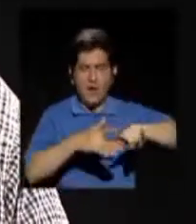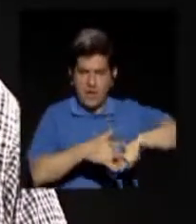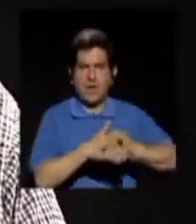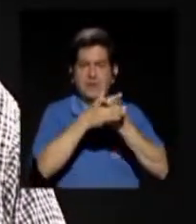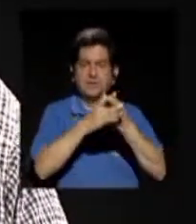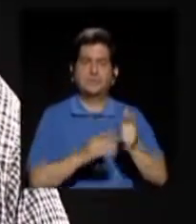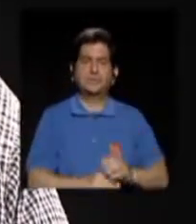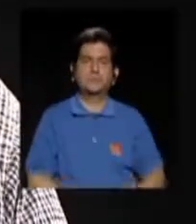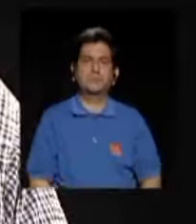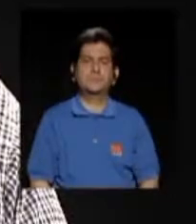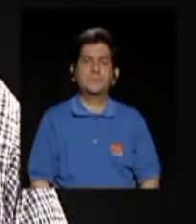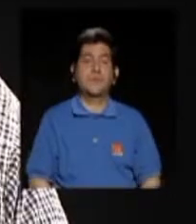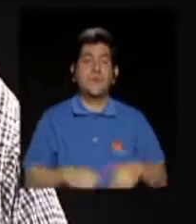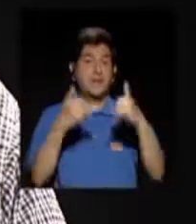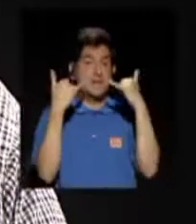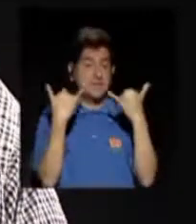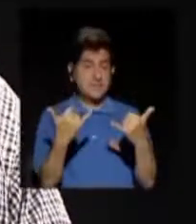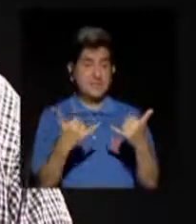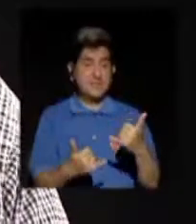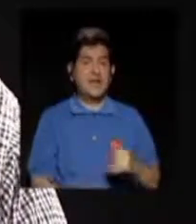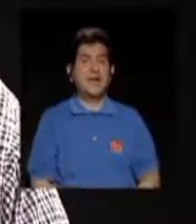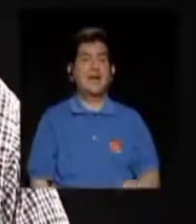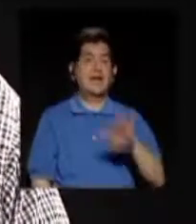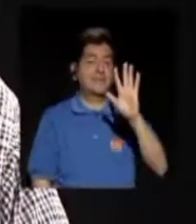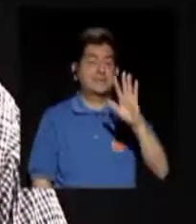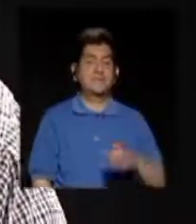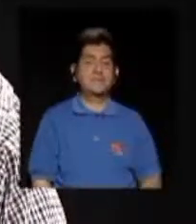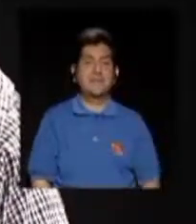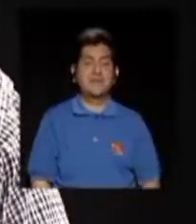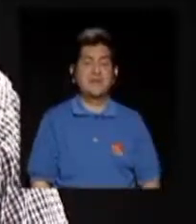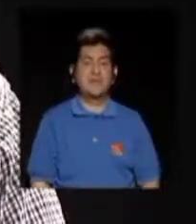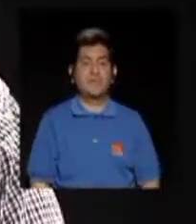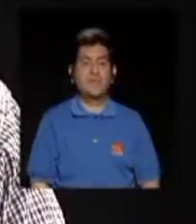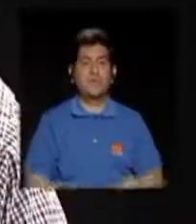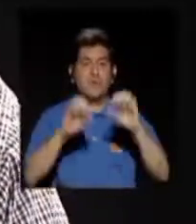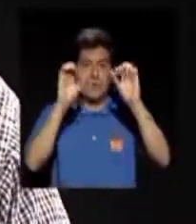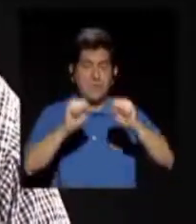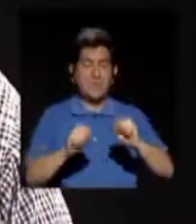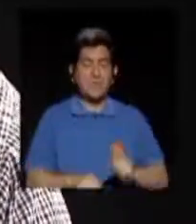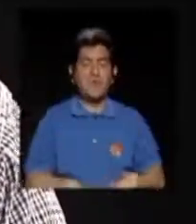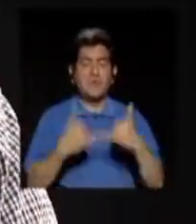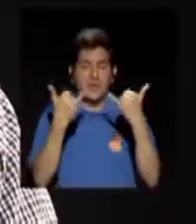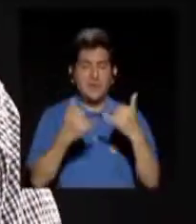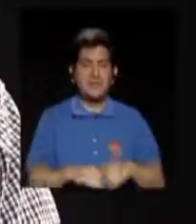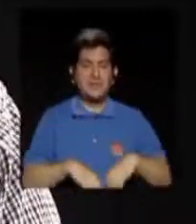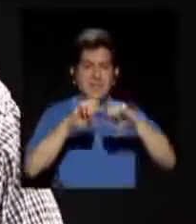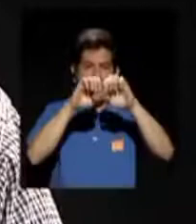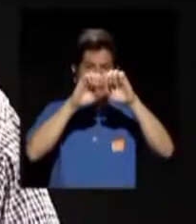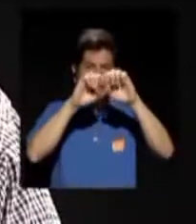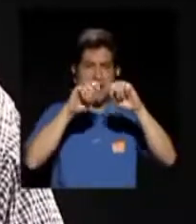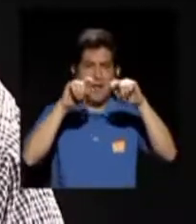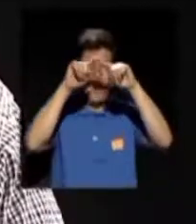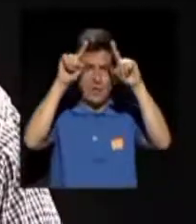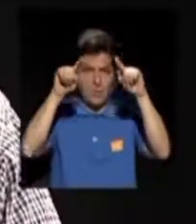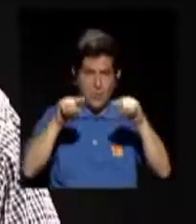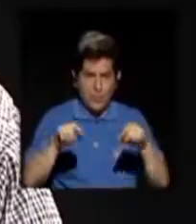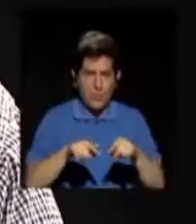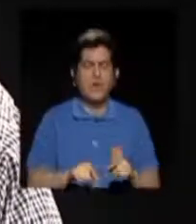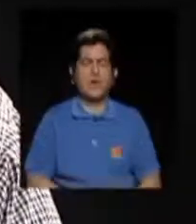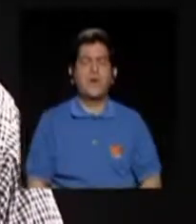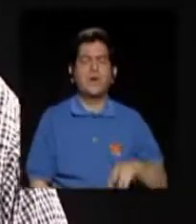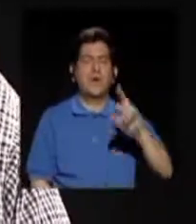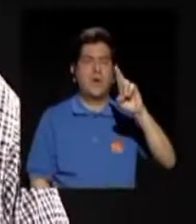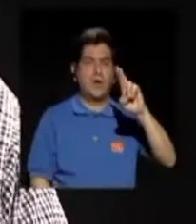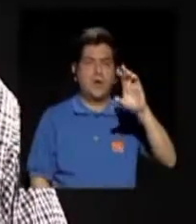Y ya habían pasado 5 desde la inauguración de la estatua Rodrigo Facio allí frente de la Biblioteca Carlos Monge